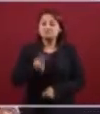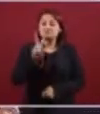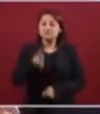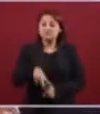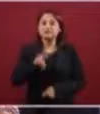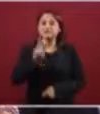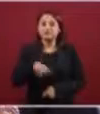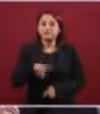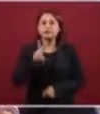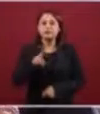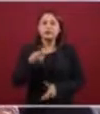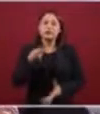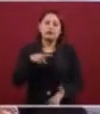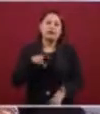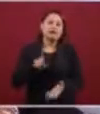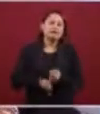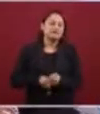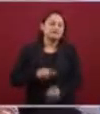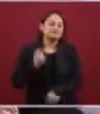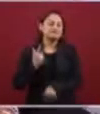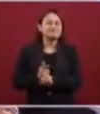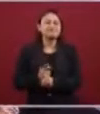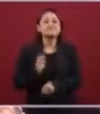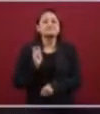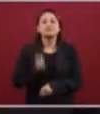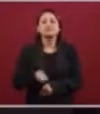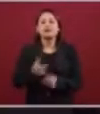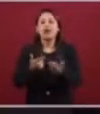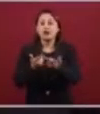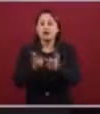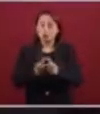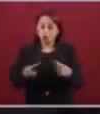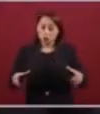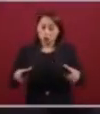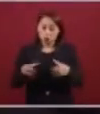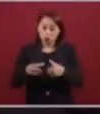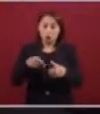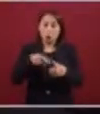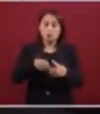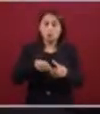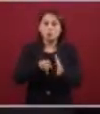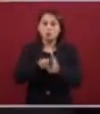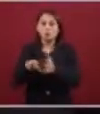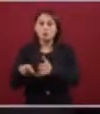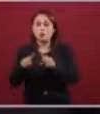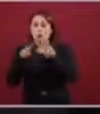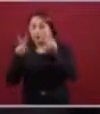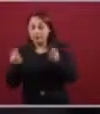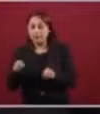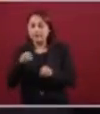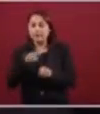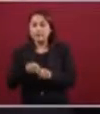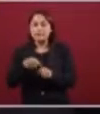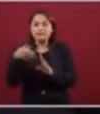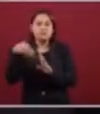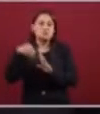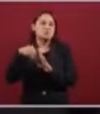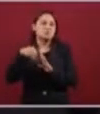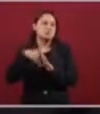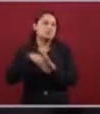pues el peligro de que la agencia se fuera por el abismo, al borde del